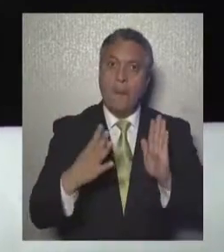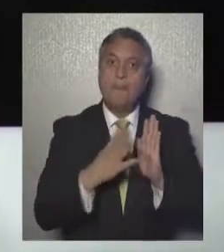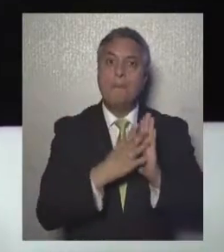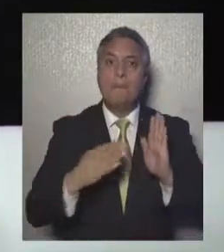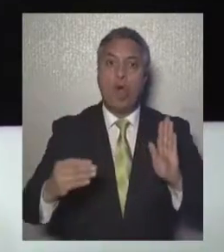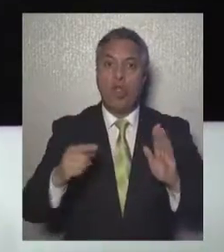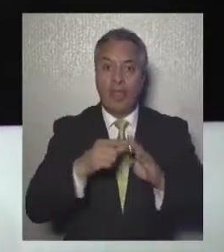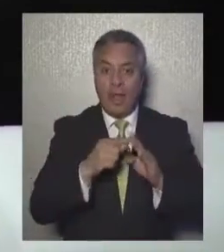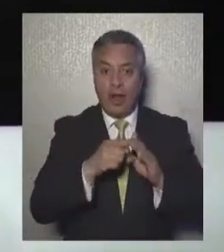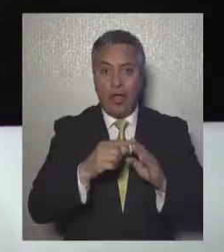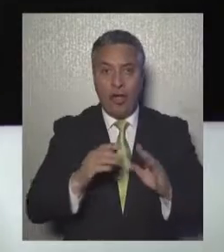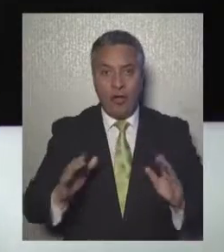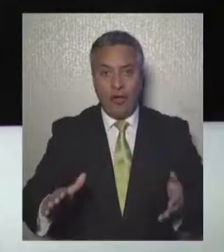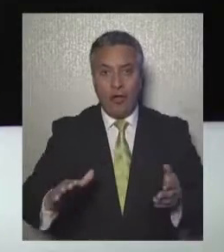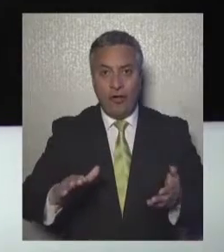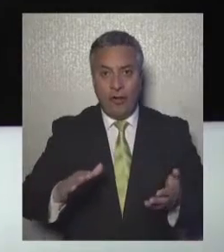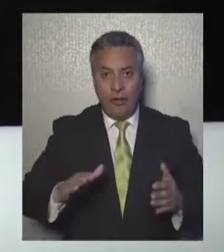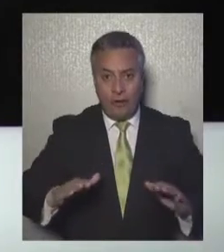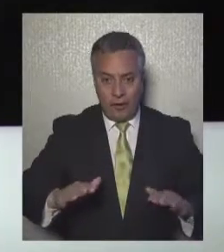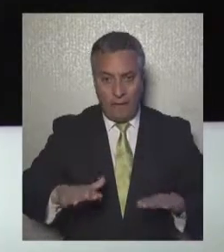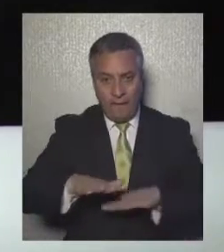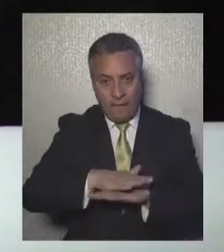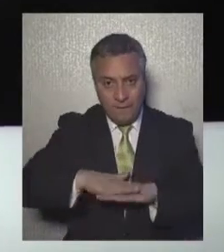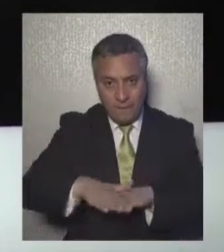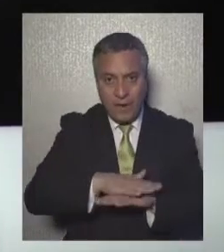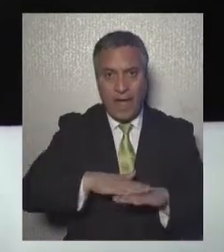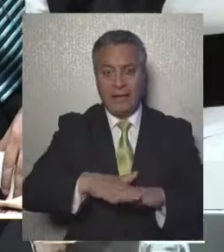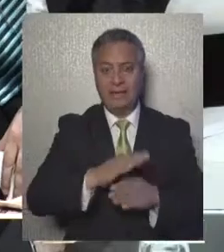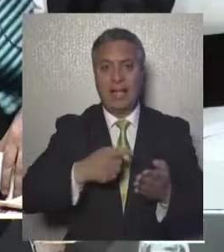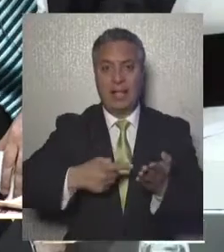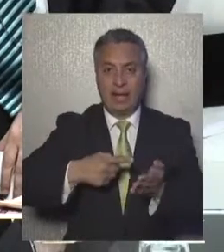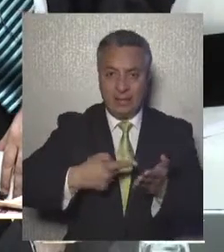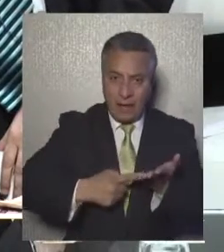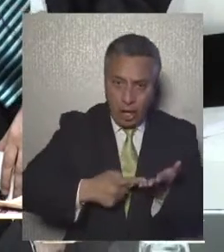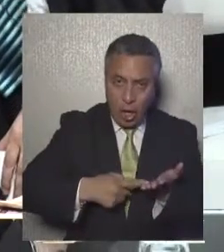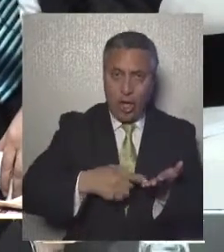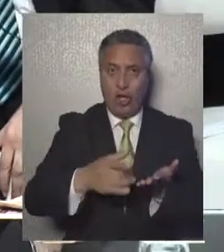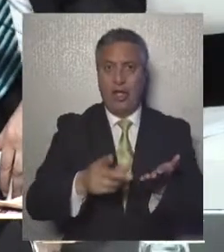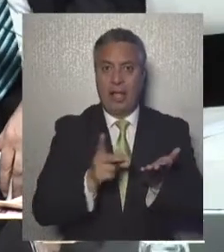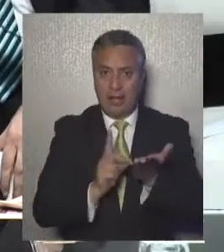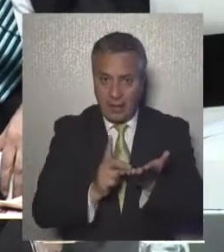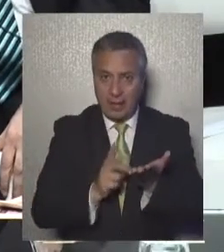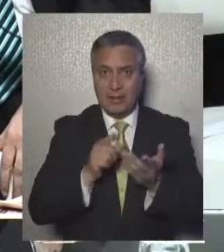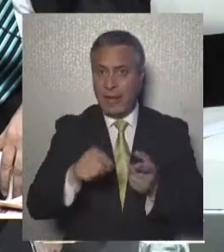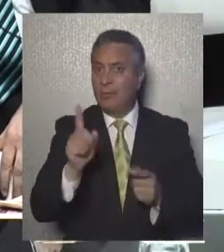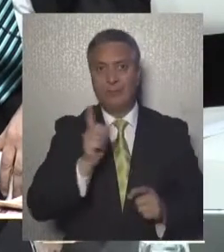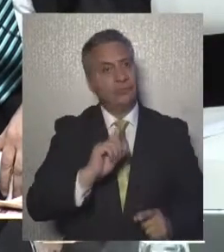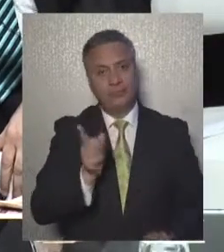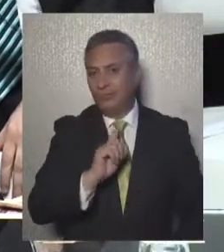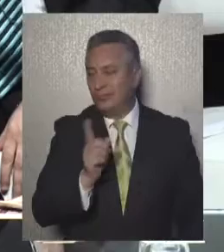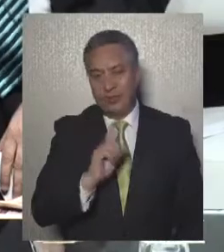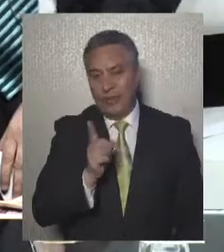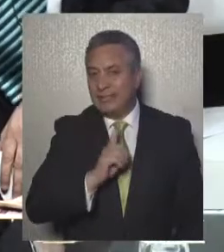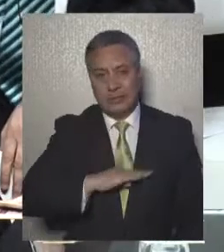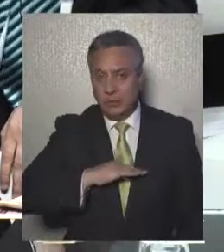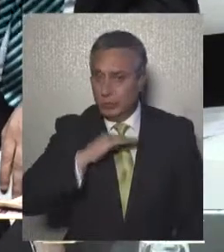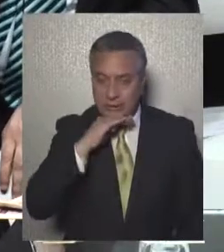infraestructura digital, tecnológica y de telecomunicaciones que nosotros tenemos no da el ancho.